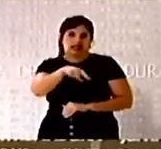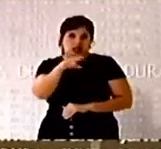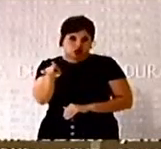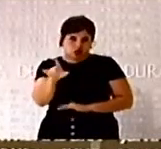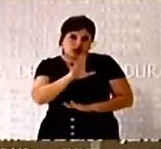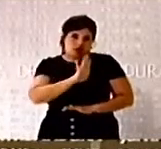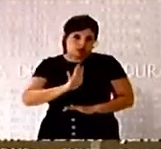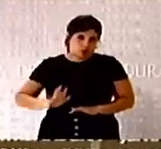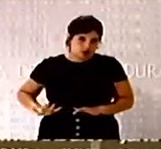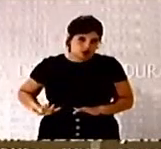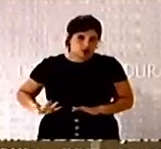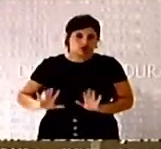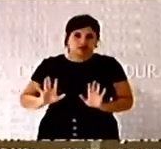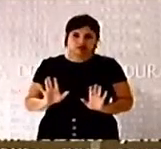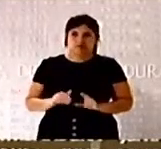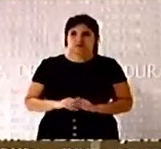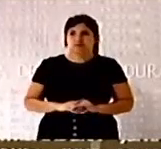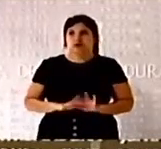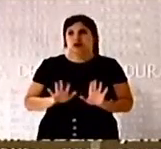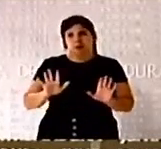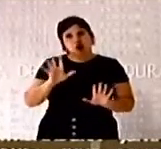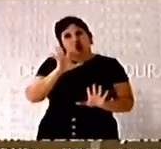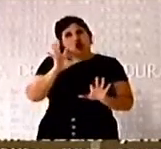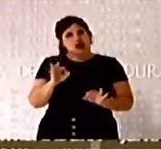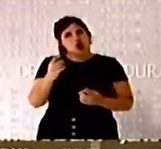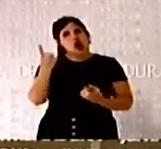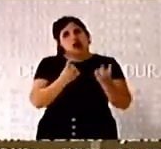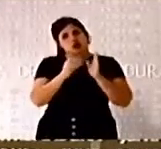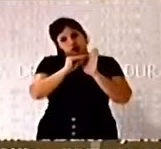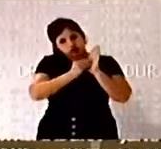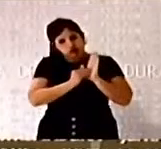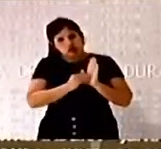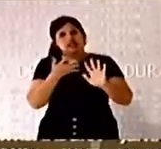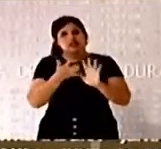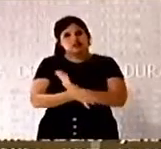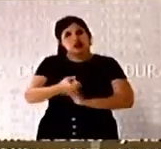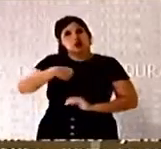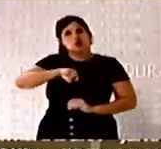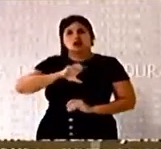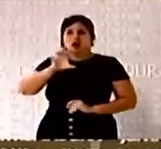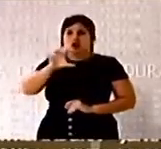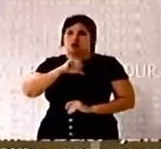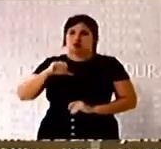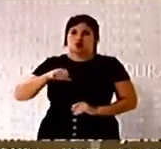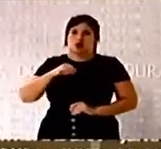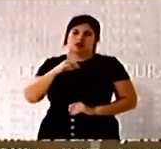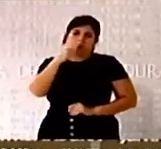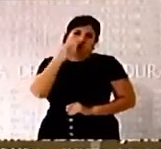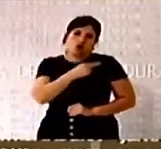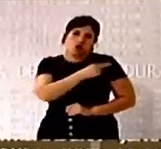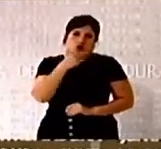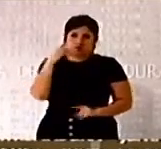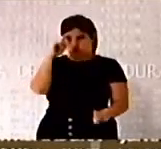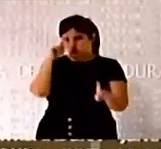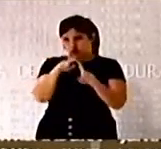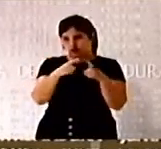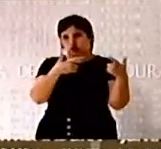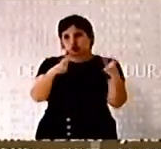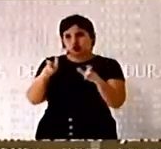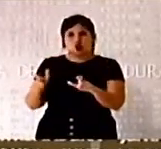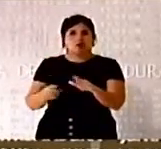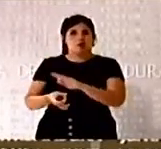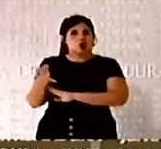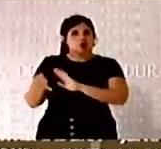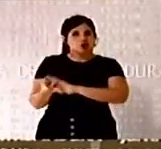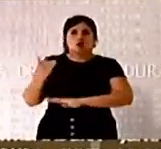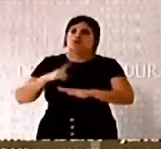entiendo que algunas muestran el compromiso de esta comunidad autónoma por desarrollar determinados sectores productivos y, por